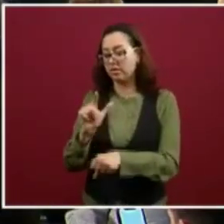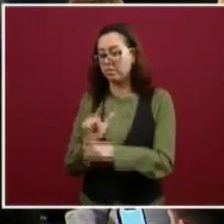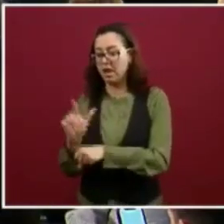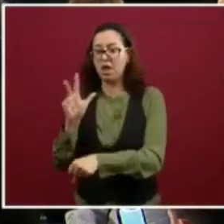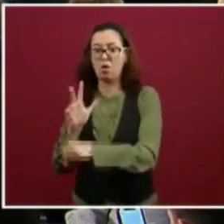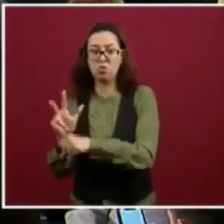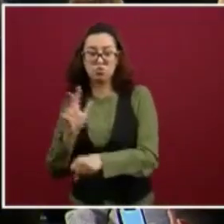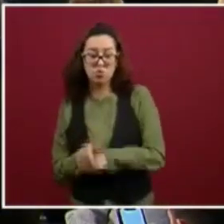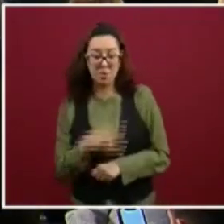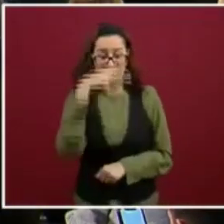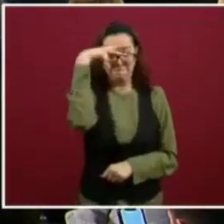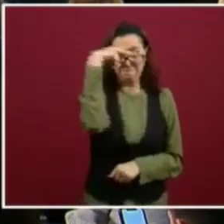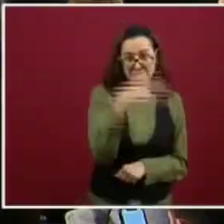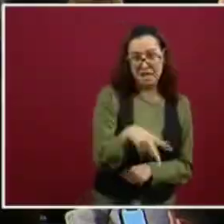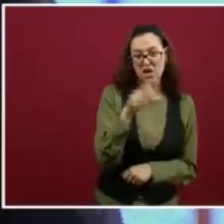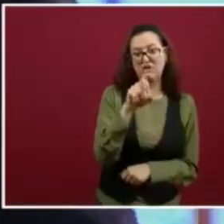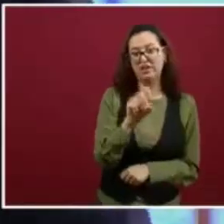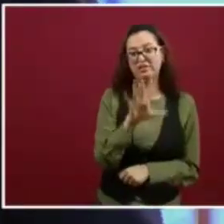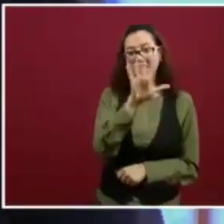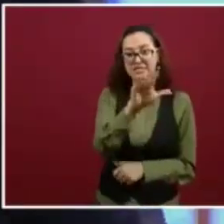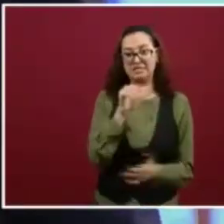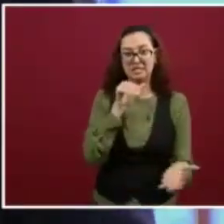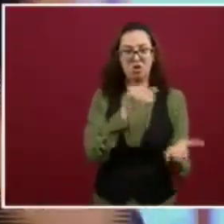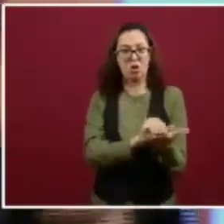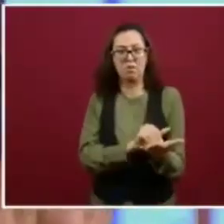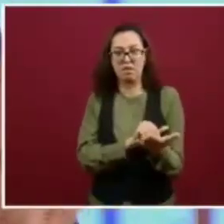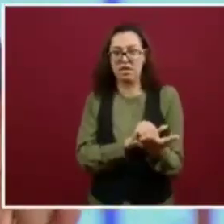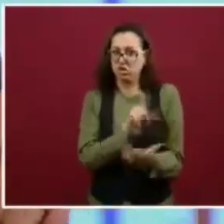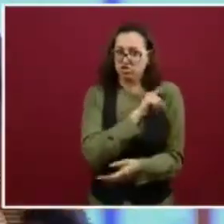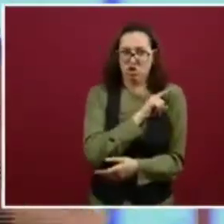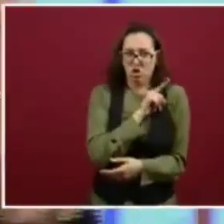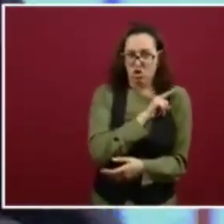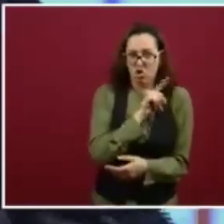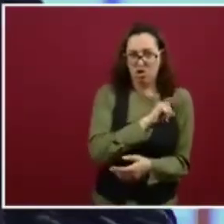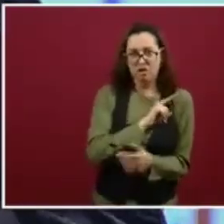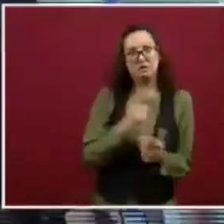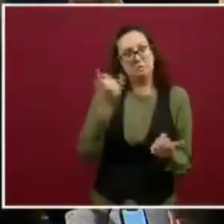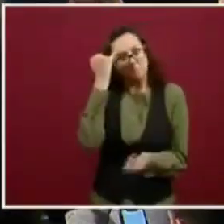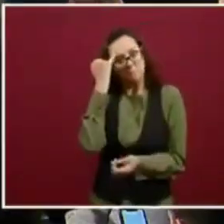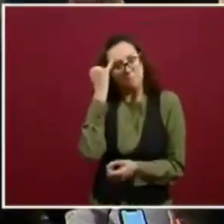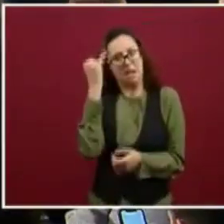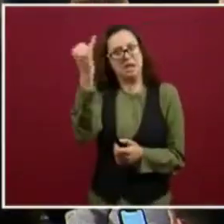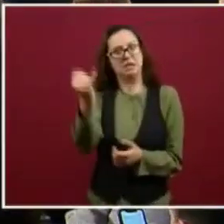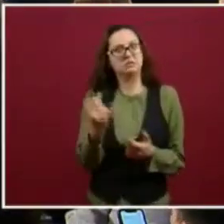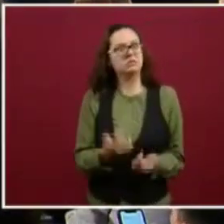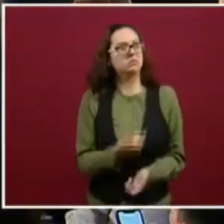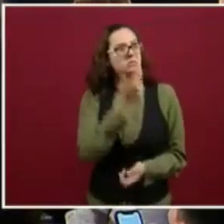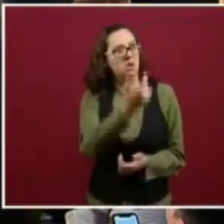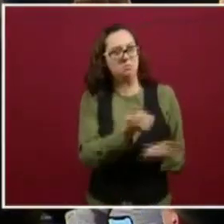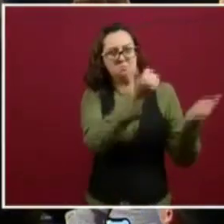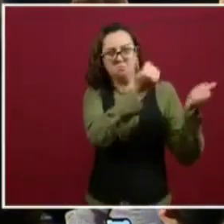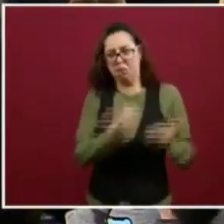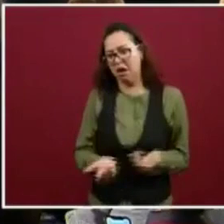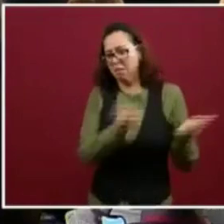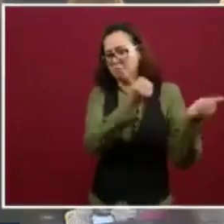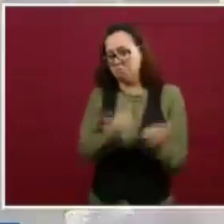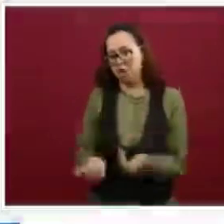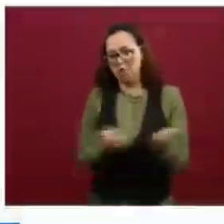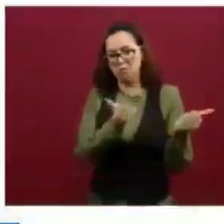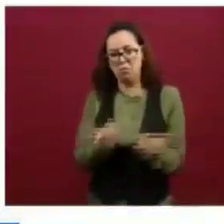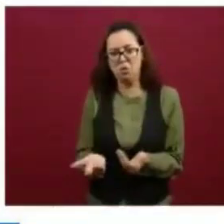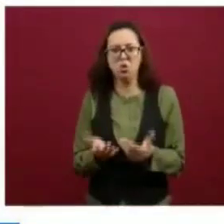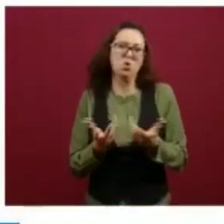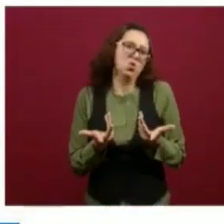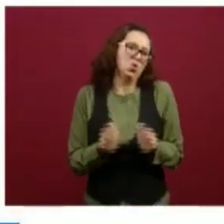solito genera sus 35,000 solito. Ahora, ¿qué estamos proponiendo? Obviamente ese es el ahorro de